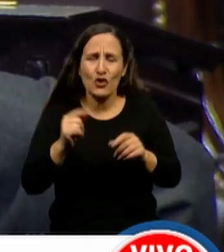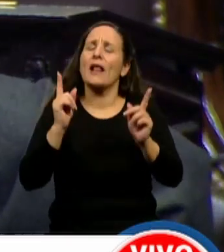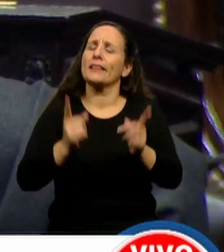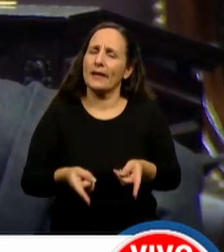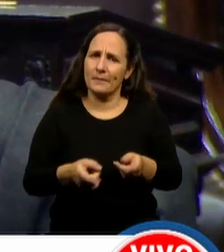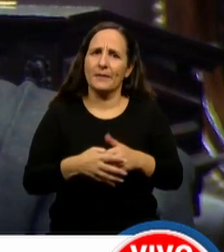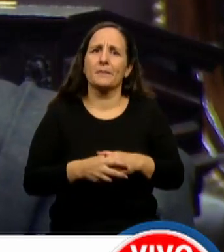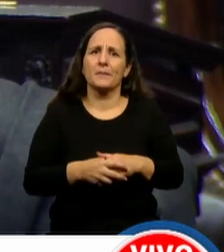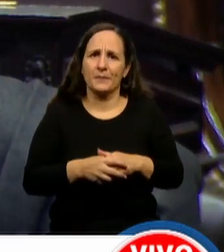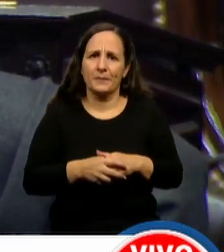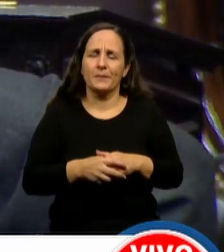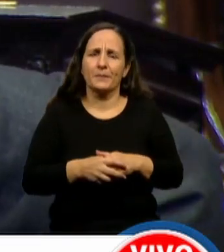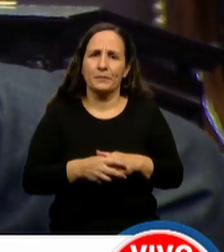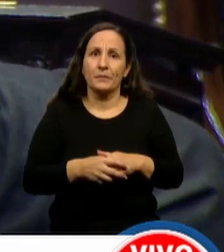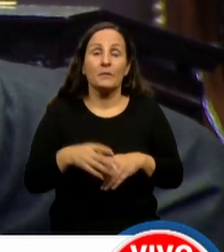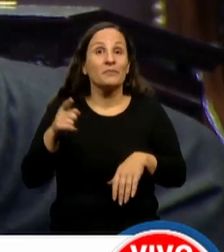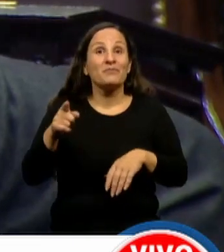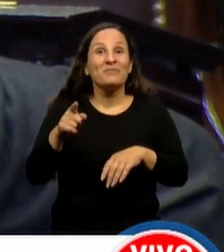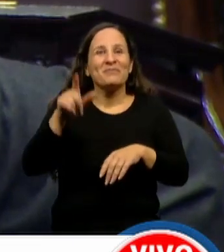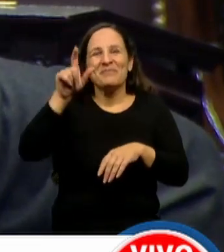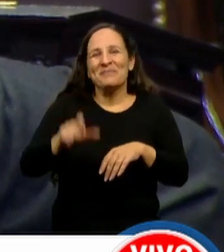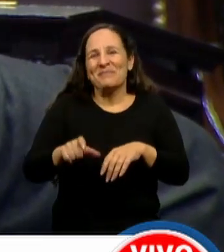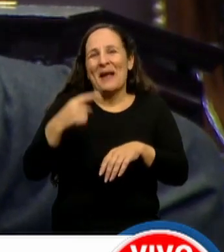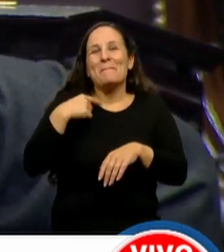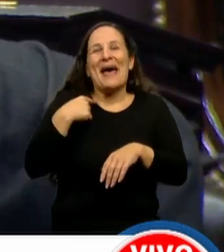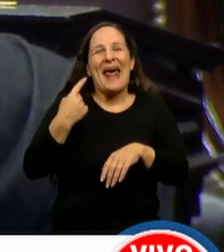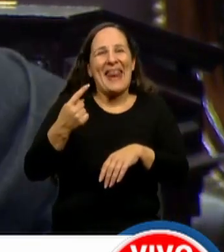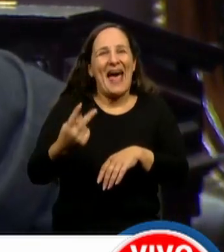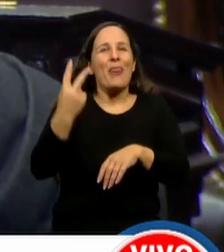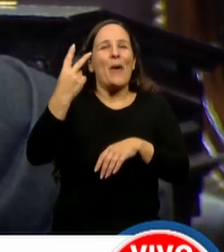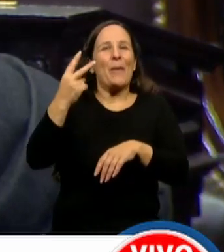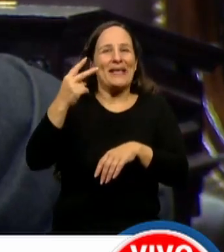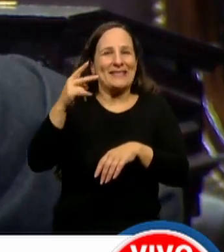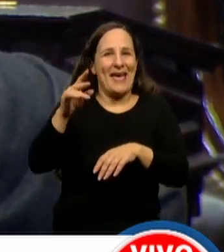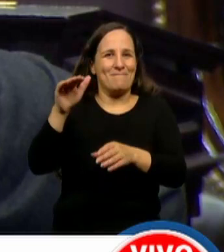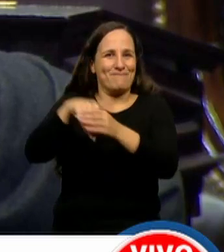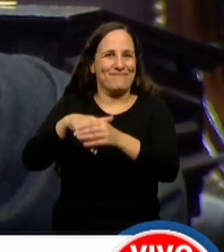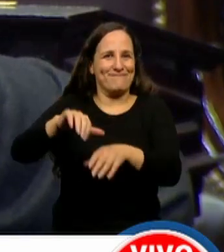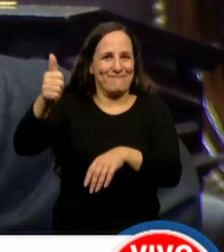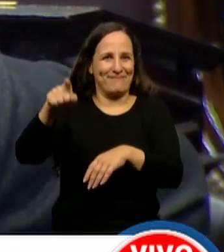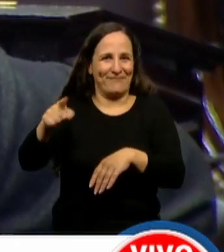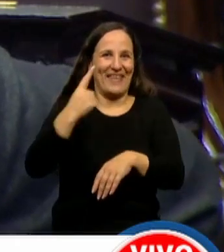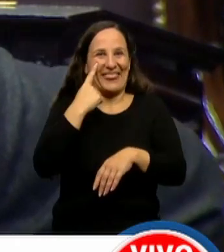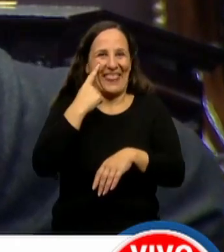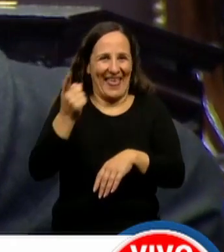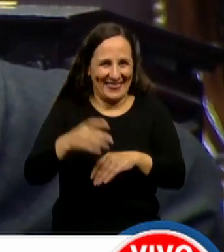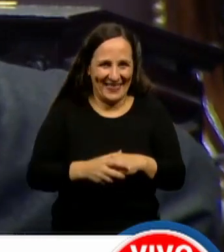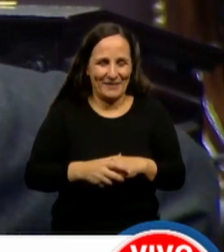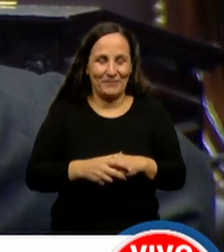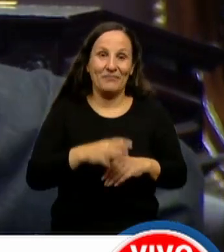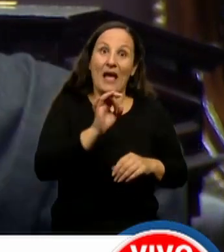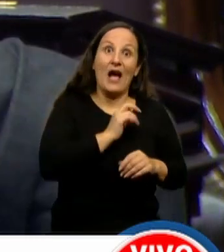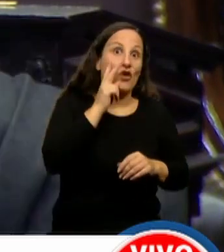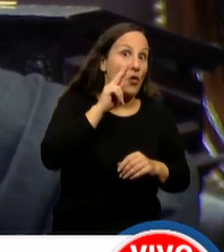también. Sus vecinos de Paraná lo eligieron 2 veces intendente y en el 2003,